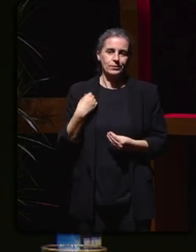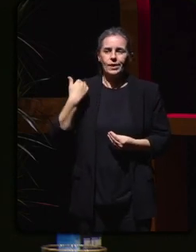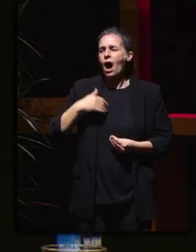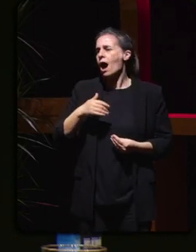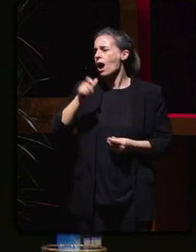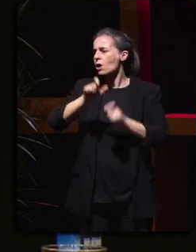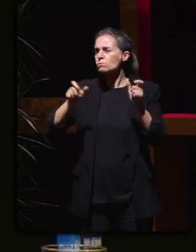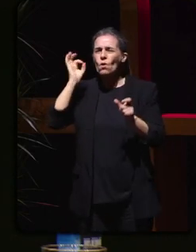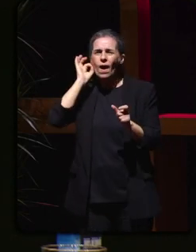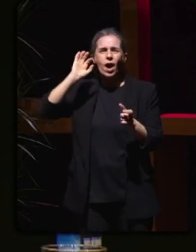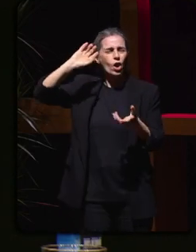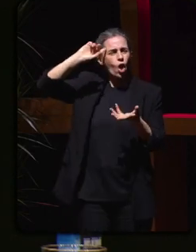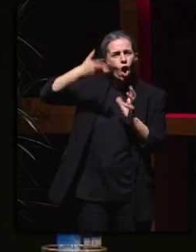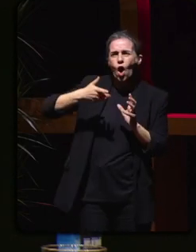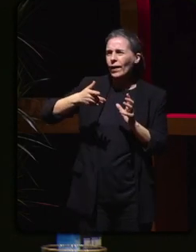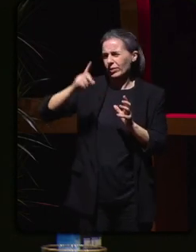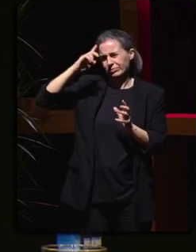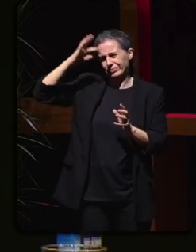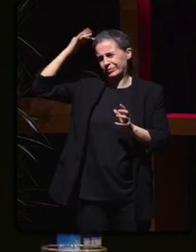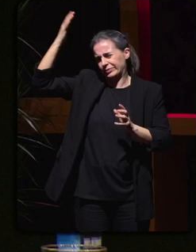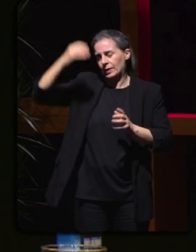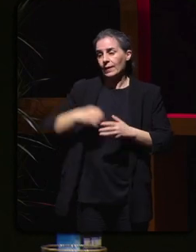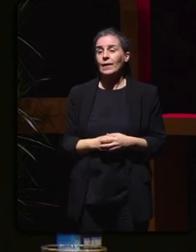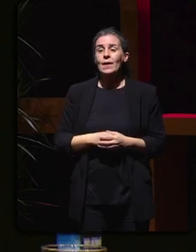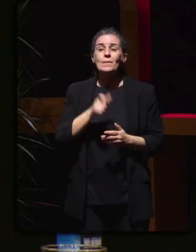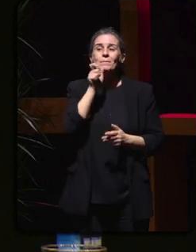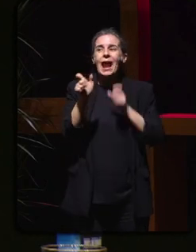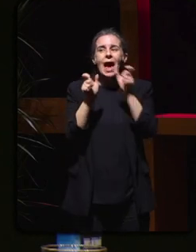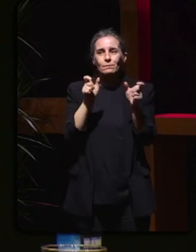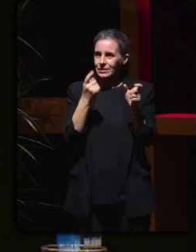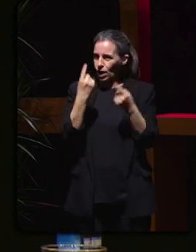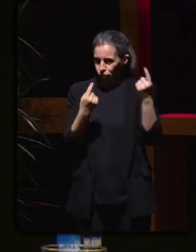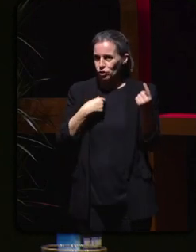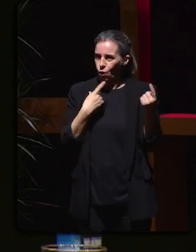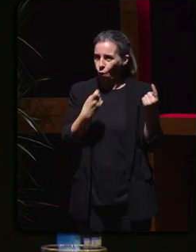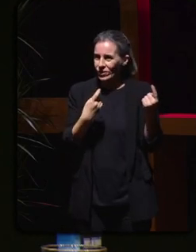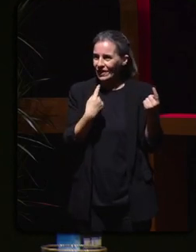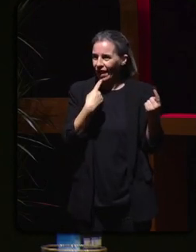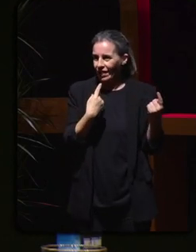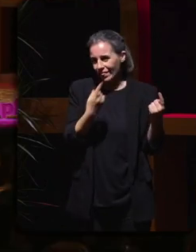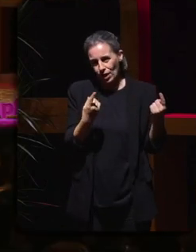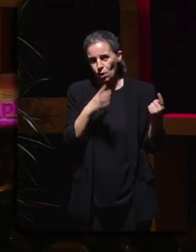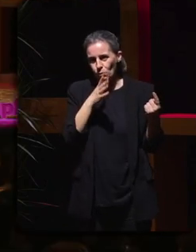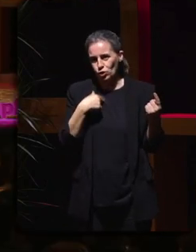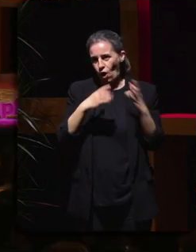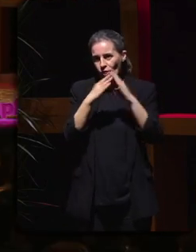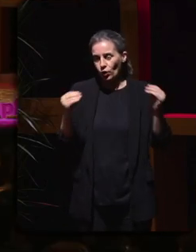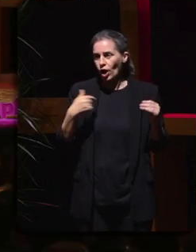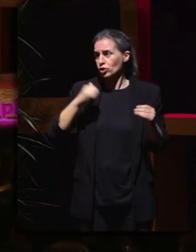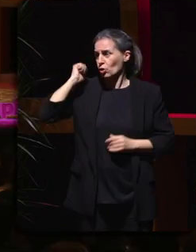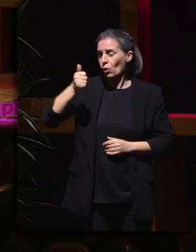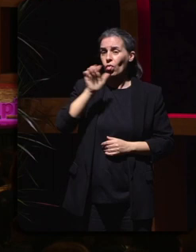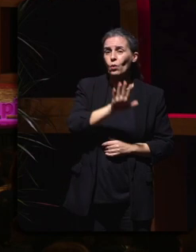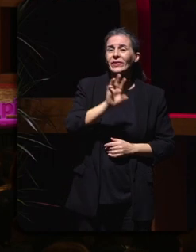sus paranoias hay palabras que la andaluzas nos cuesta mucho decir esa es la verdad yo llevo 53 años